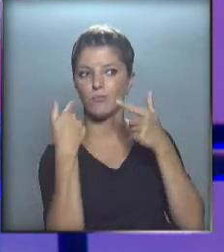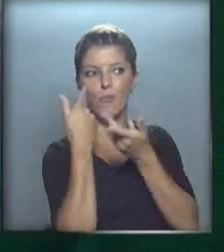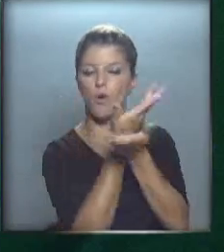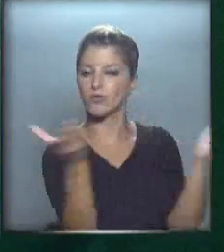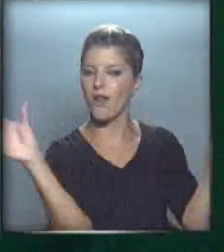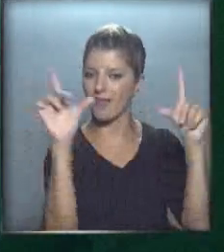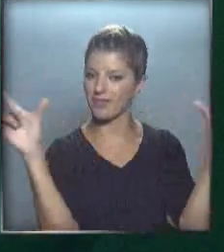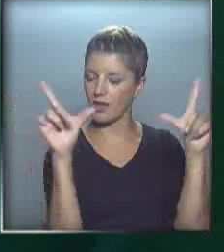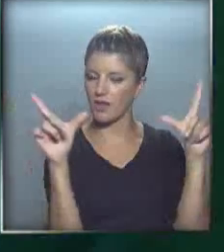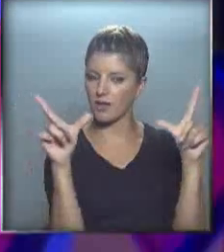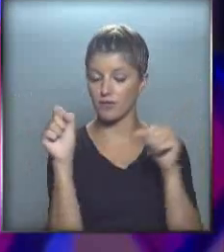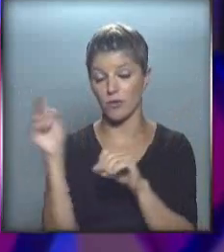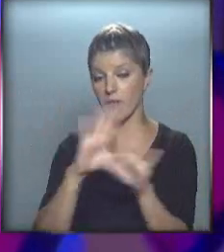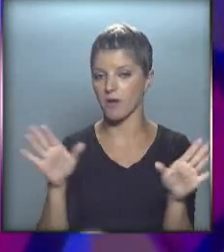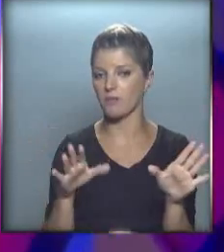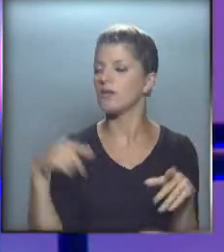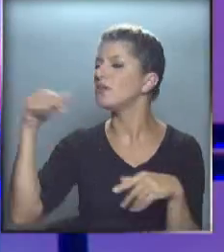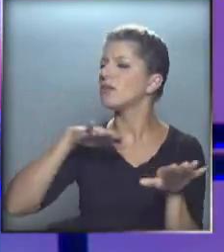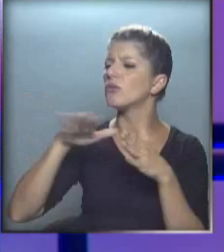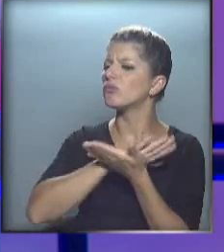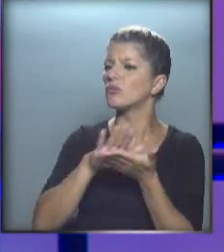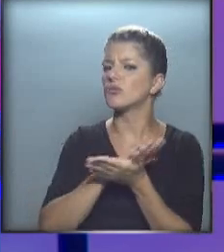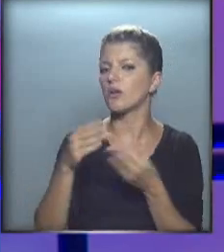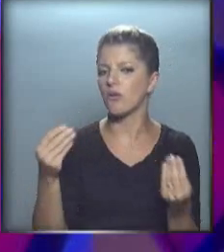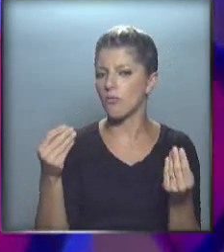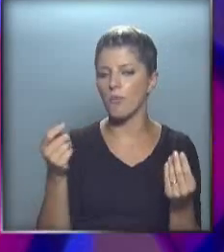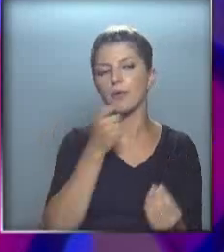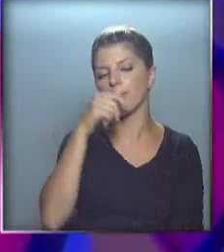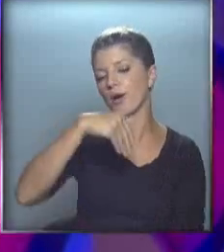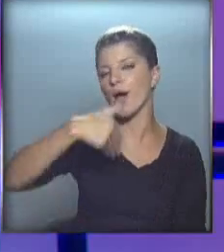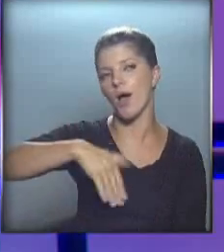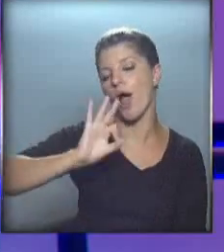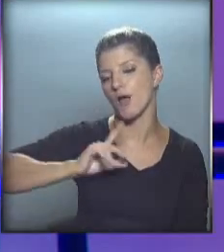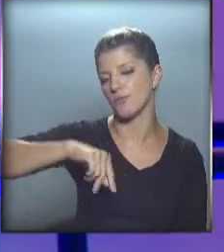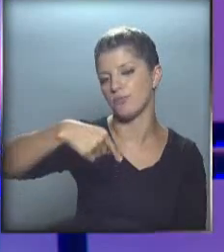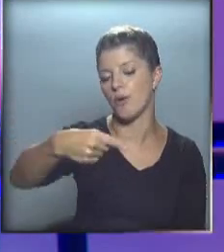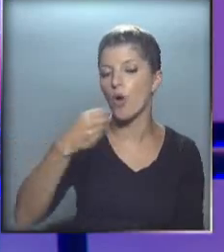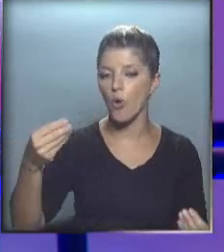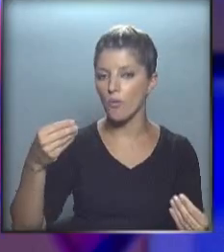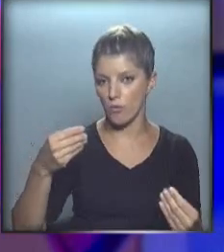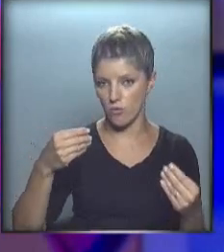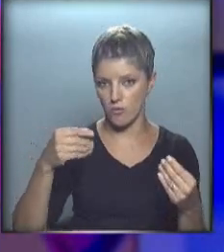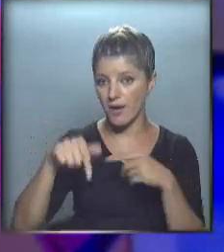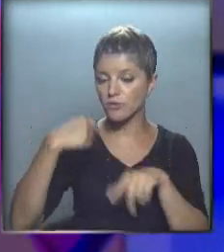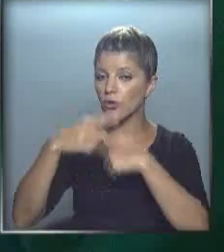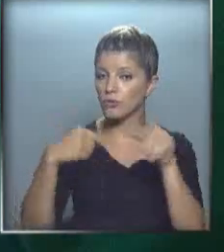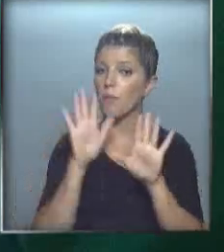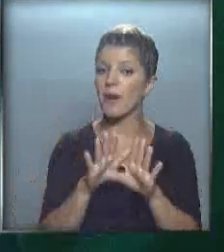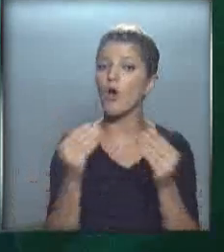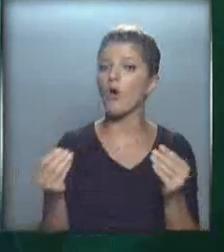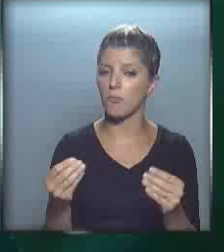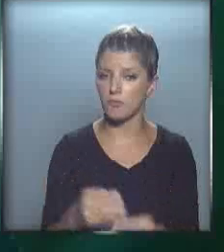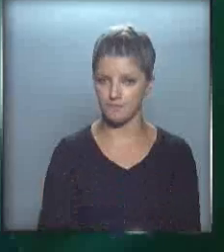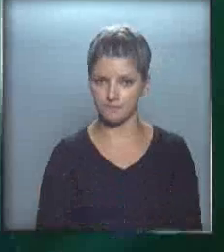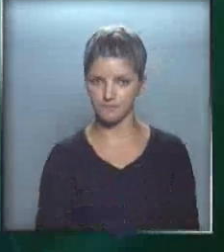no estaba... ¿Y cómo se soluciona esto? De acá a, dentro de un par de años, ¿cómo llegamos a evitar que eso siga pasando? Primero